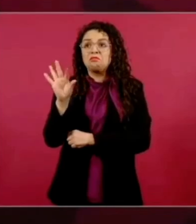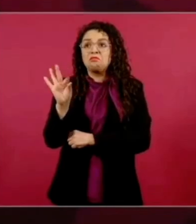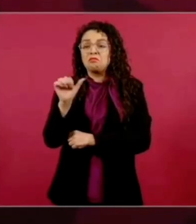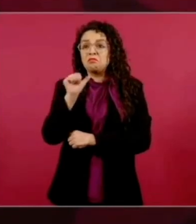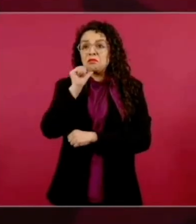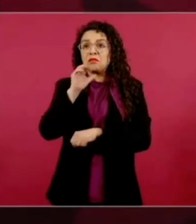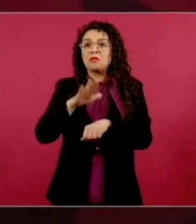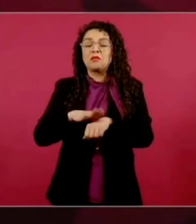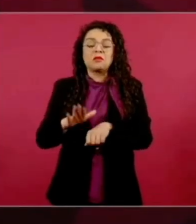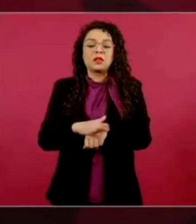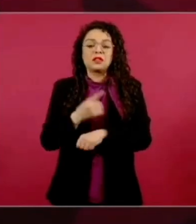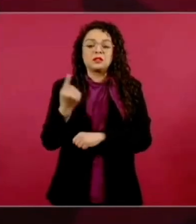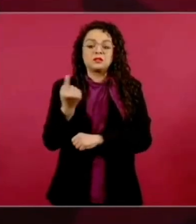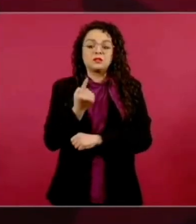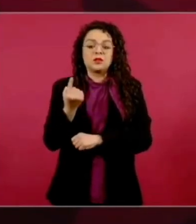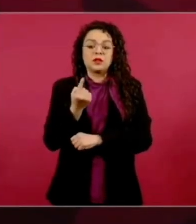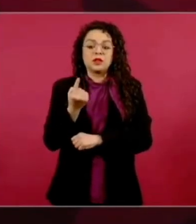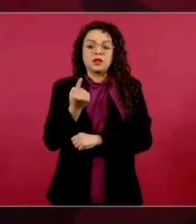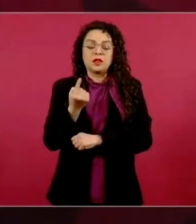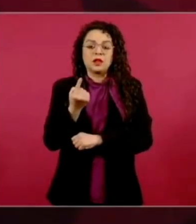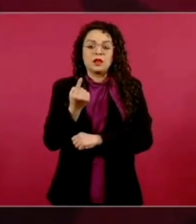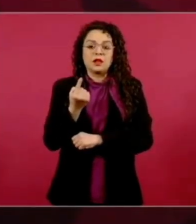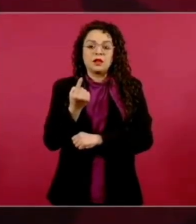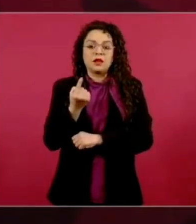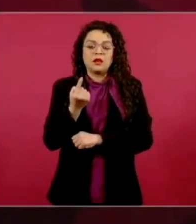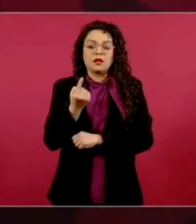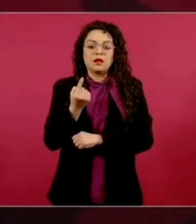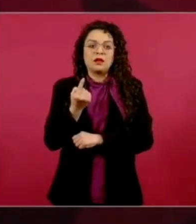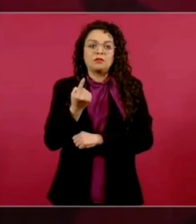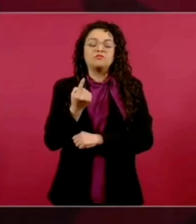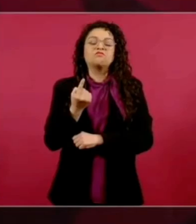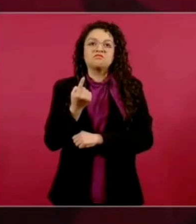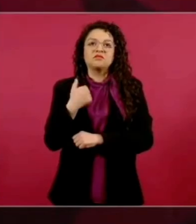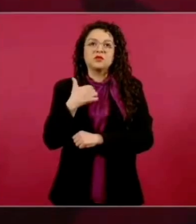está sintiendo que se le tome en cuenta y que ellos